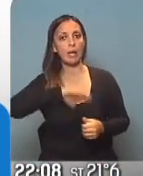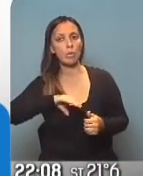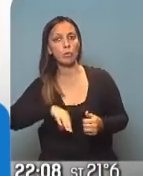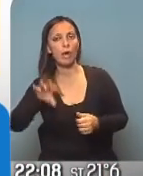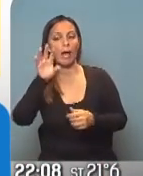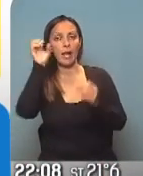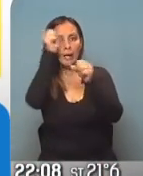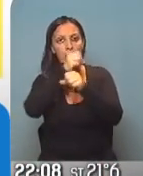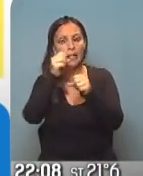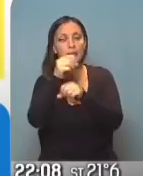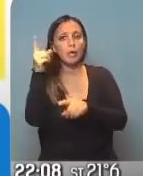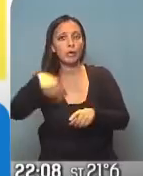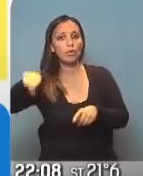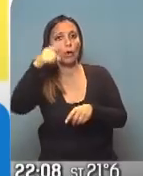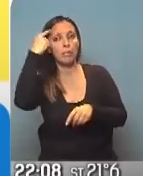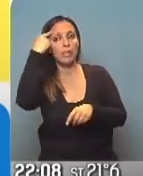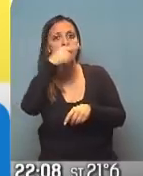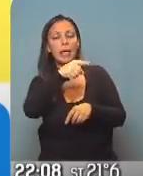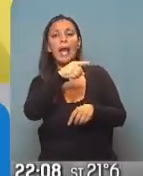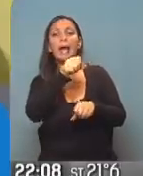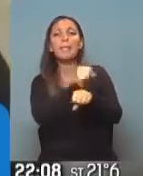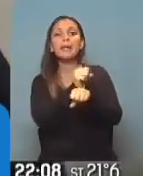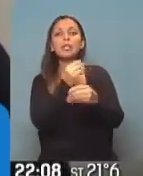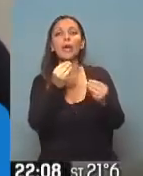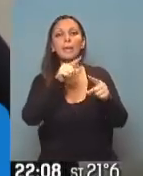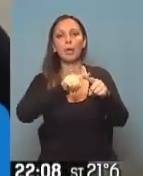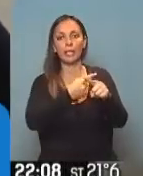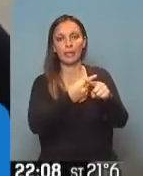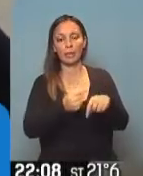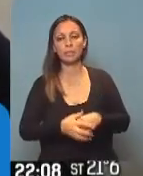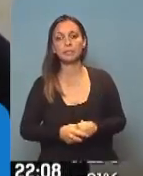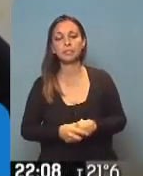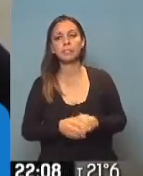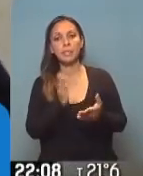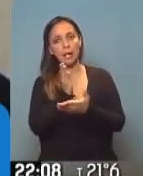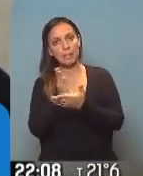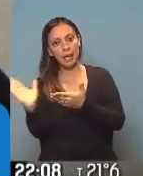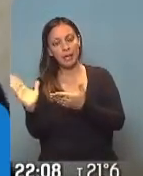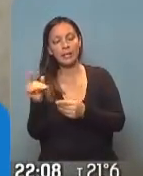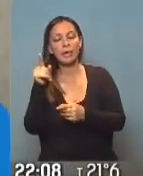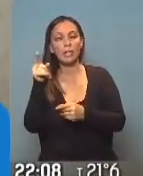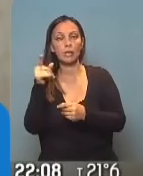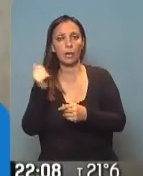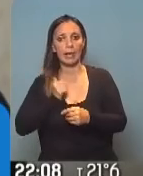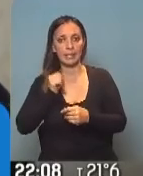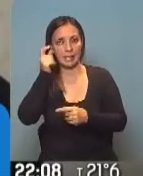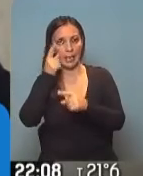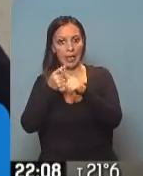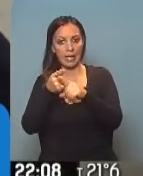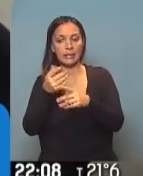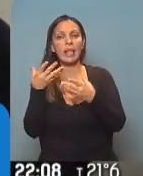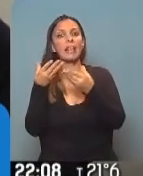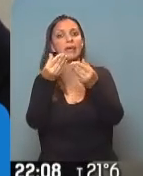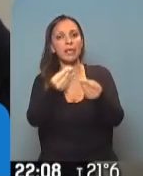en considerar a Lula como un preso político. Por su parte, el ex canciller Celso Amorim defendió la creación de